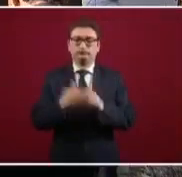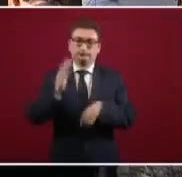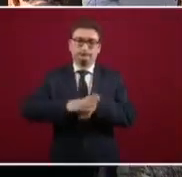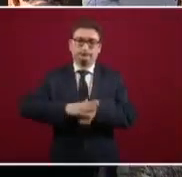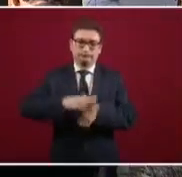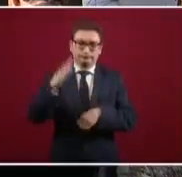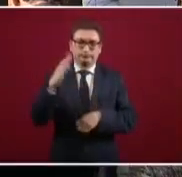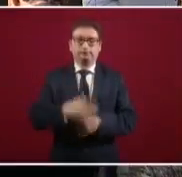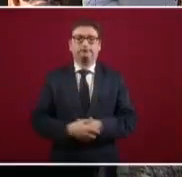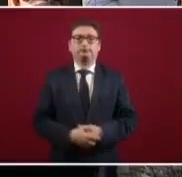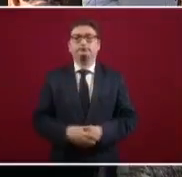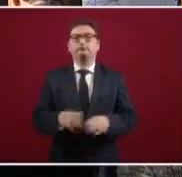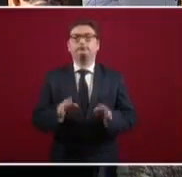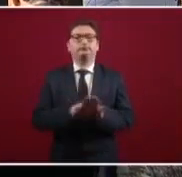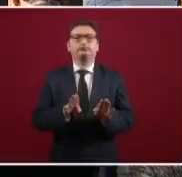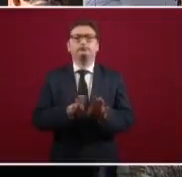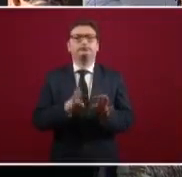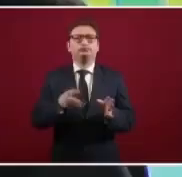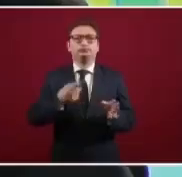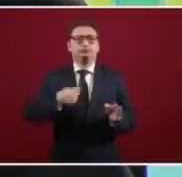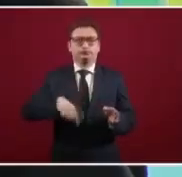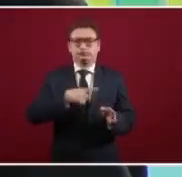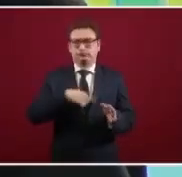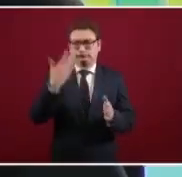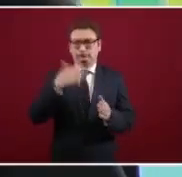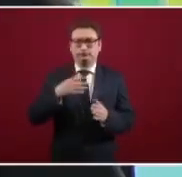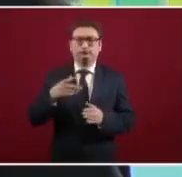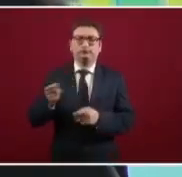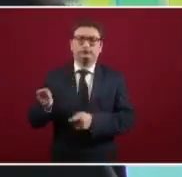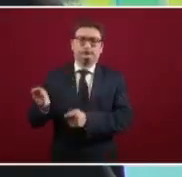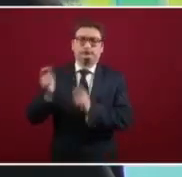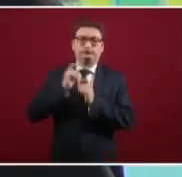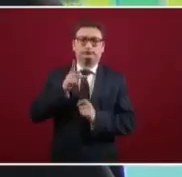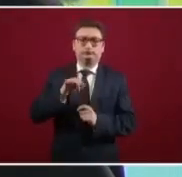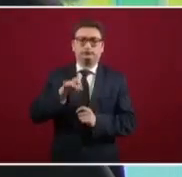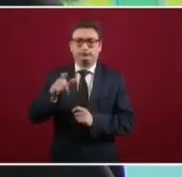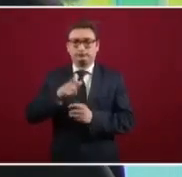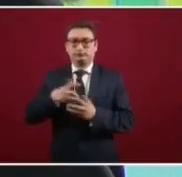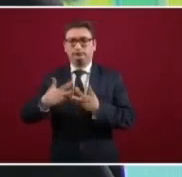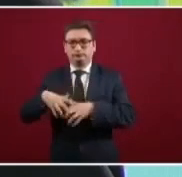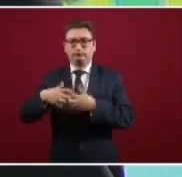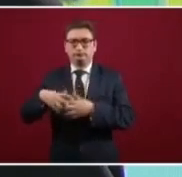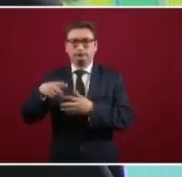de cómo recibimos la producción de petróleo